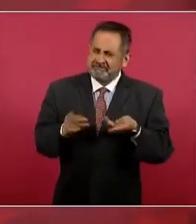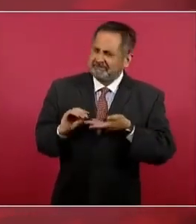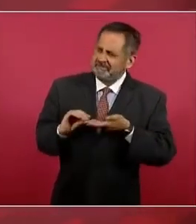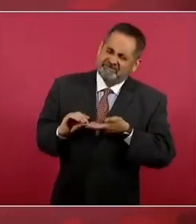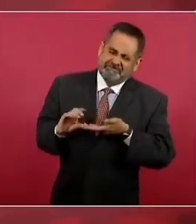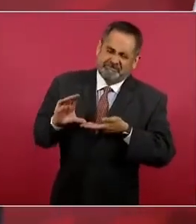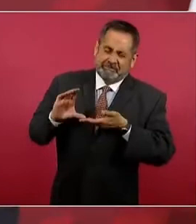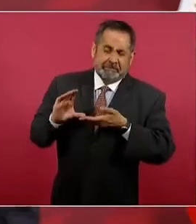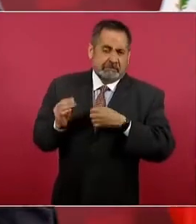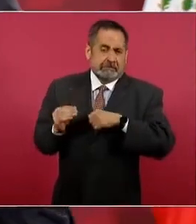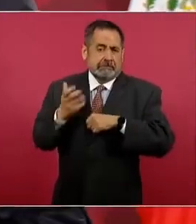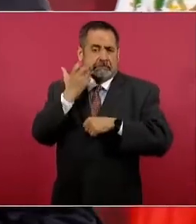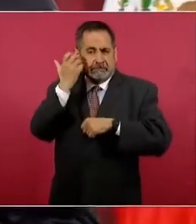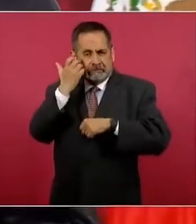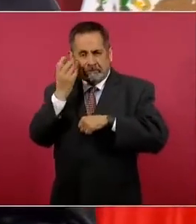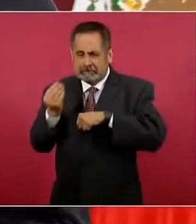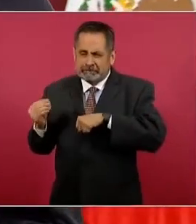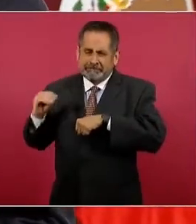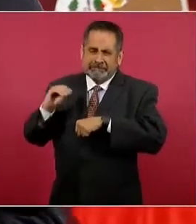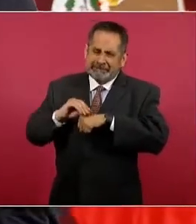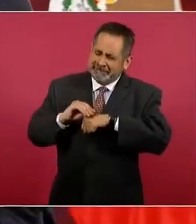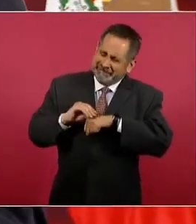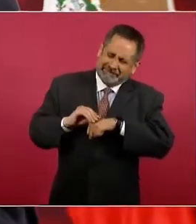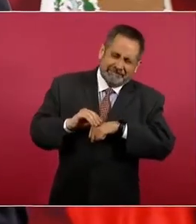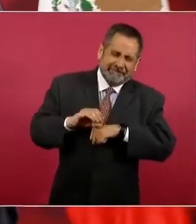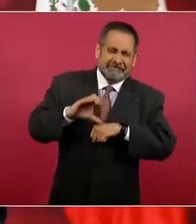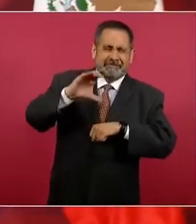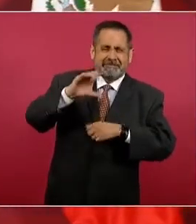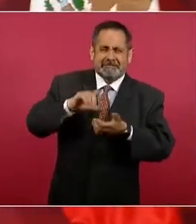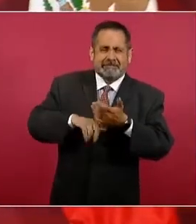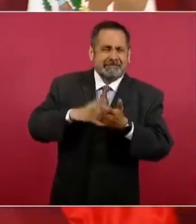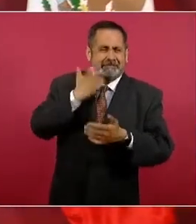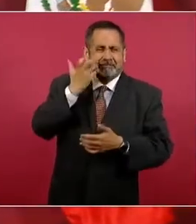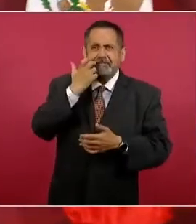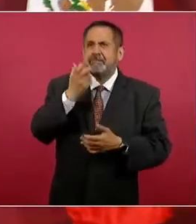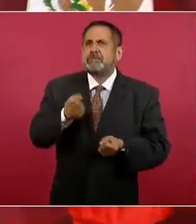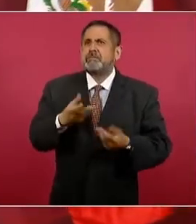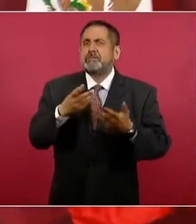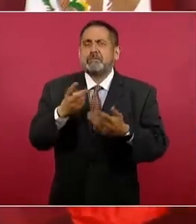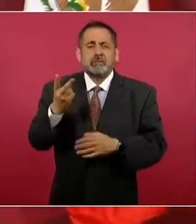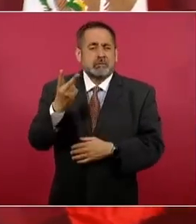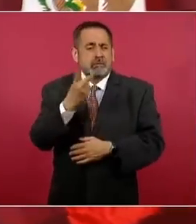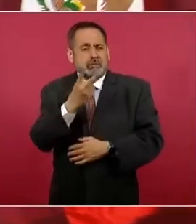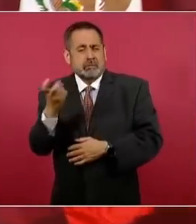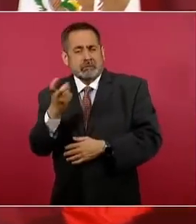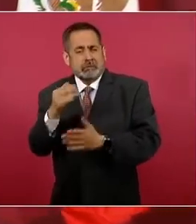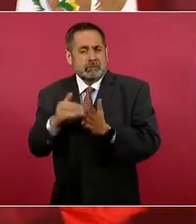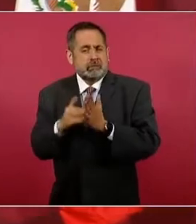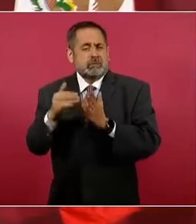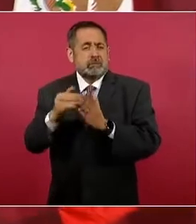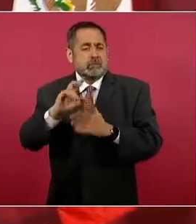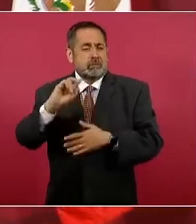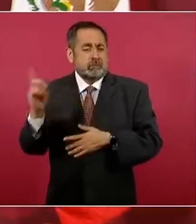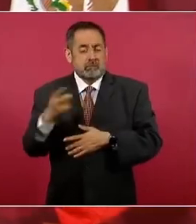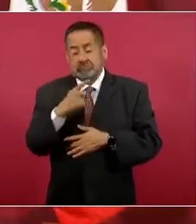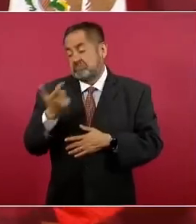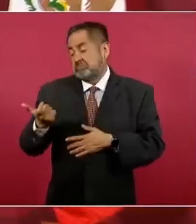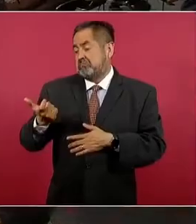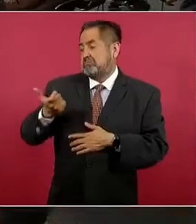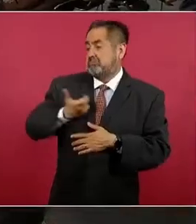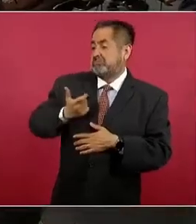la planta con un sobreprecio de 200 millones de